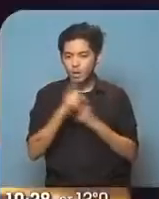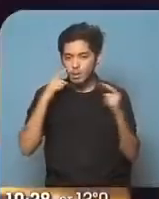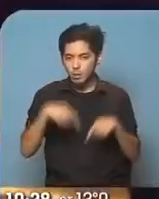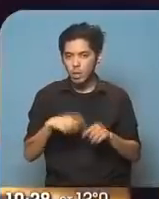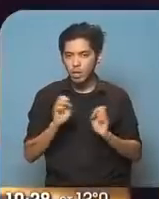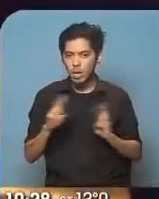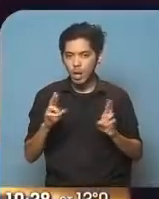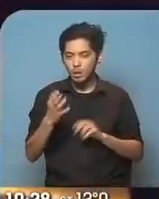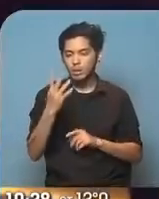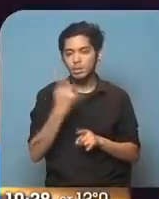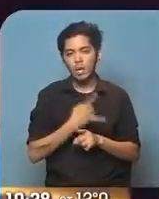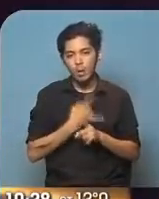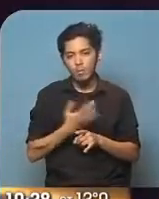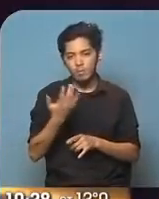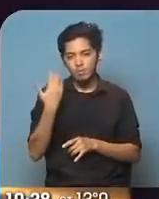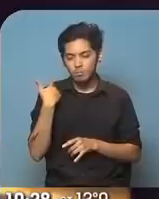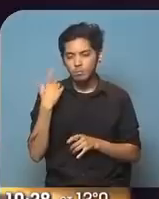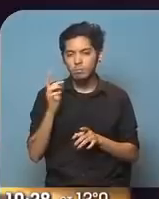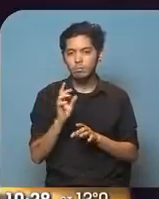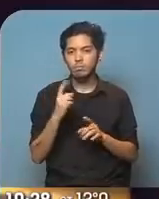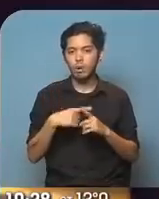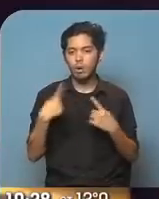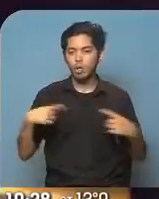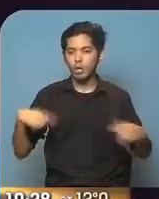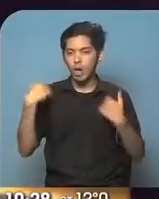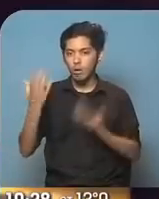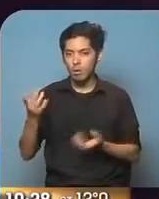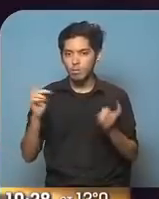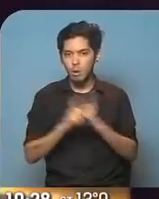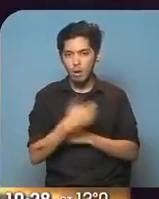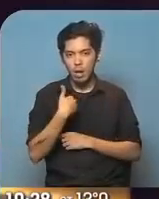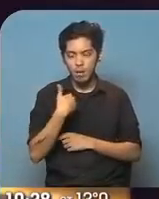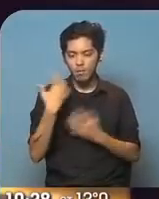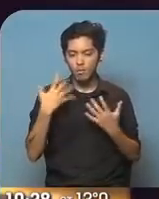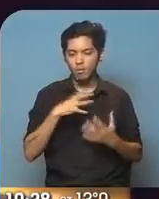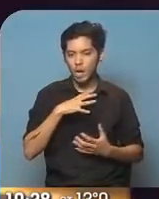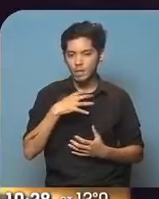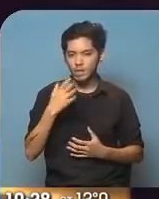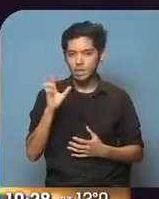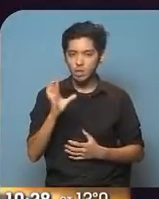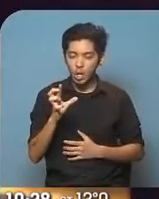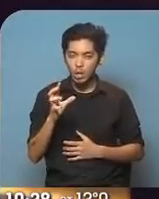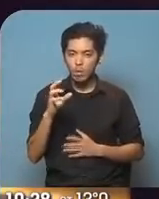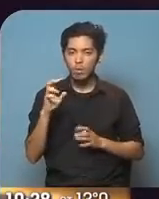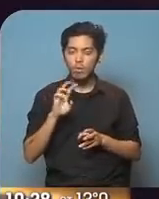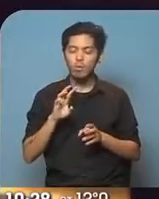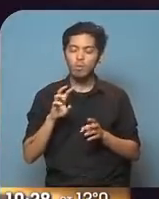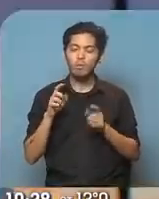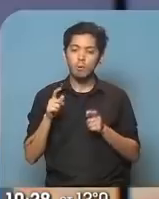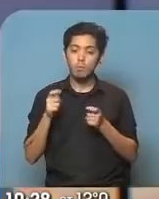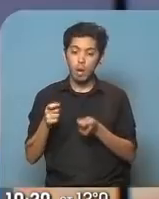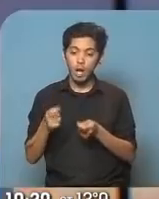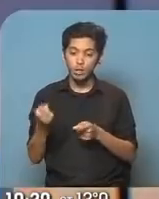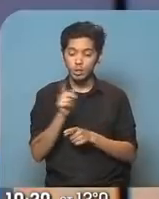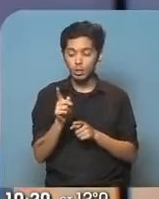son siempre han sido a través del sector externo no argentina de un problema de falta de dólares un déficit fiscal del orden del 3%